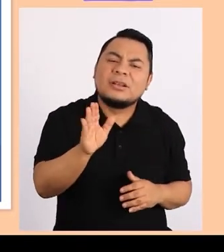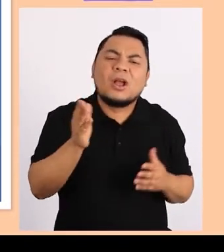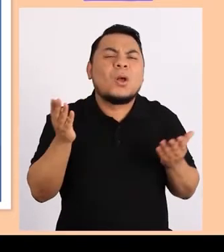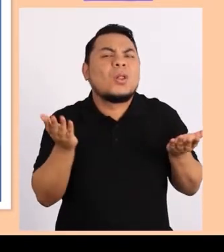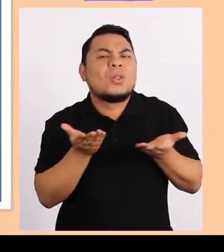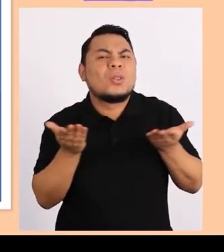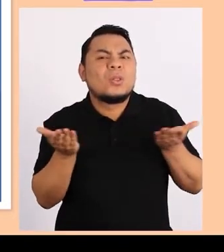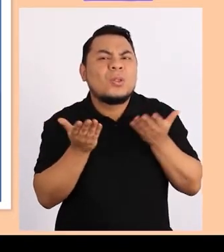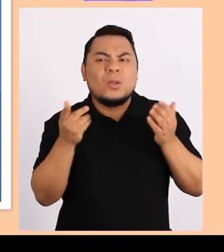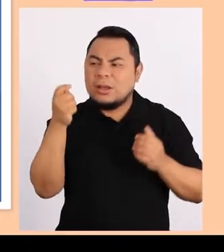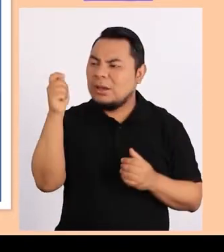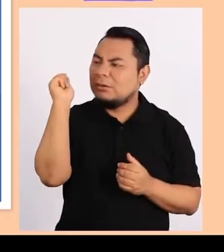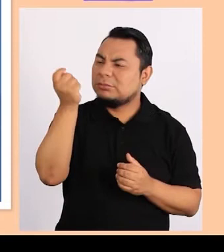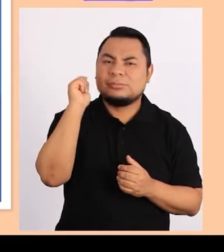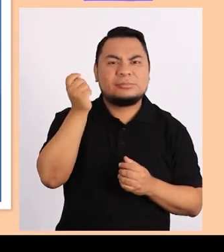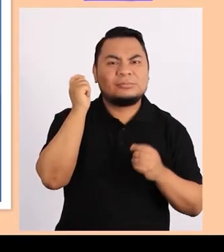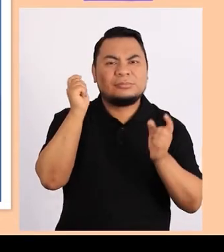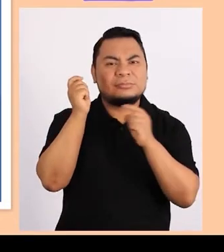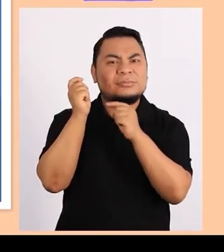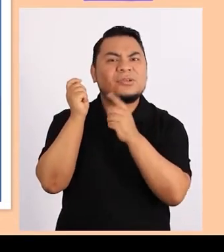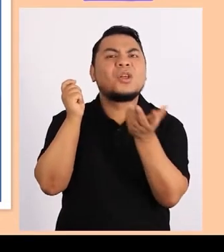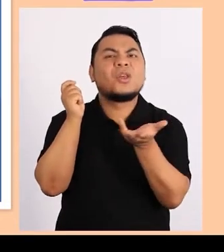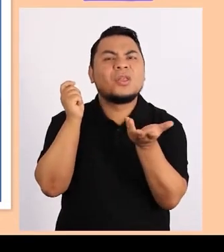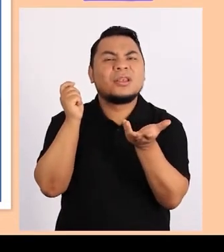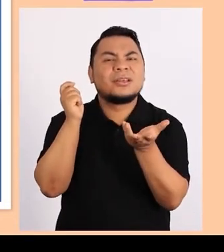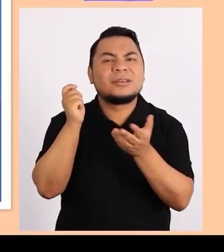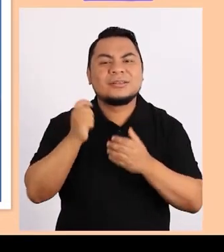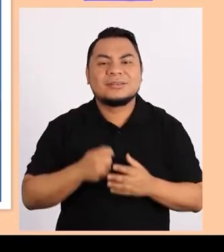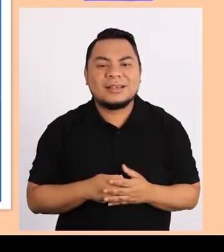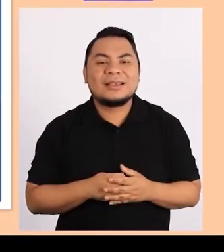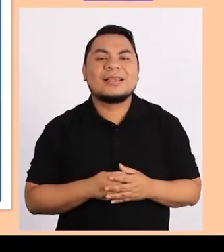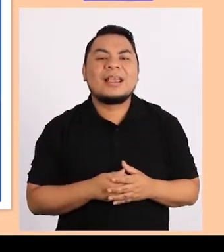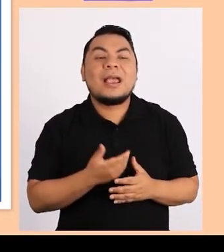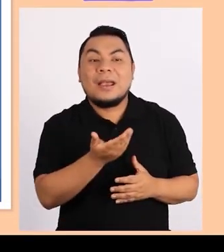Pero, ¿dónde está la sonaja?